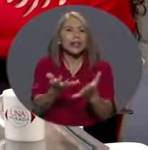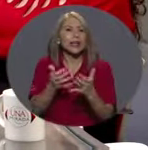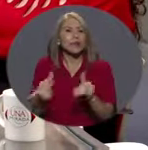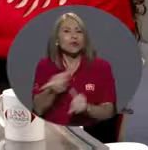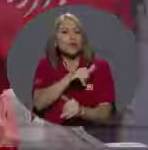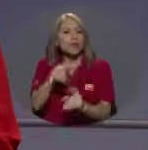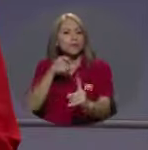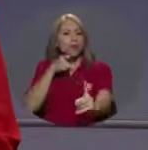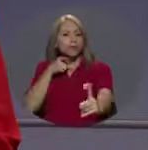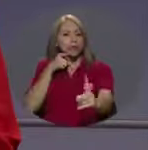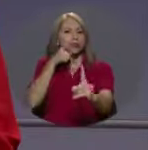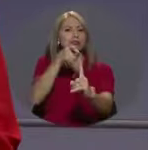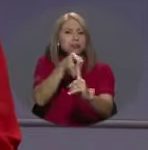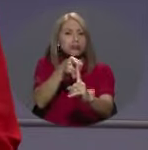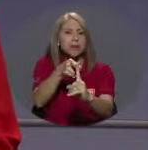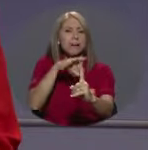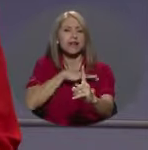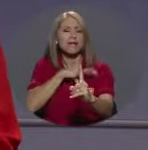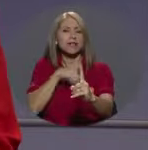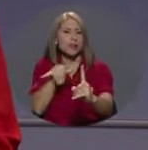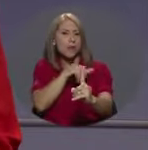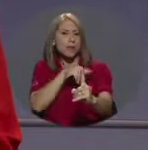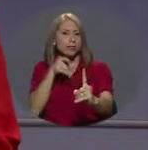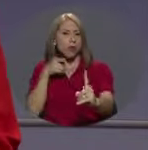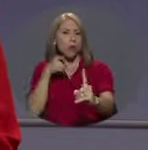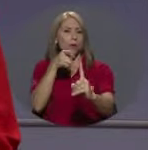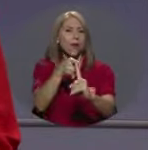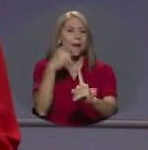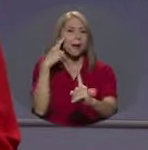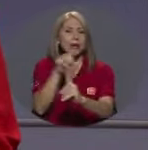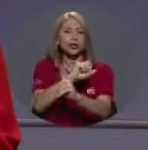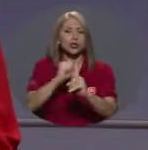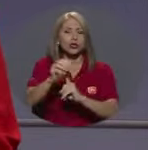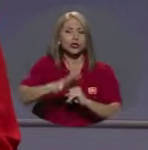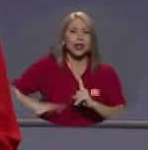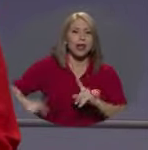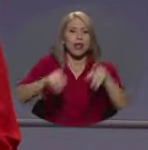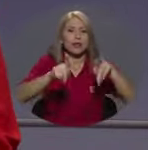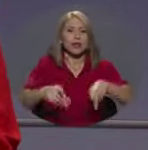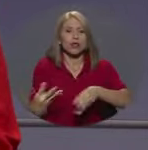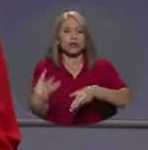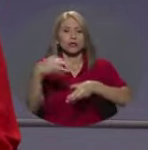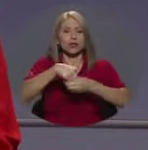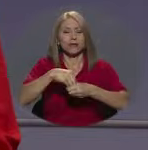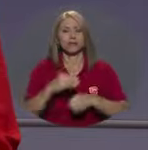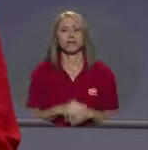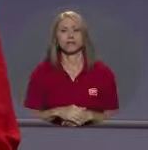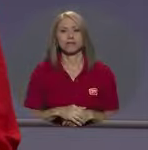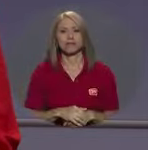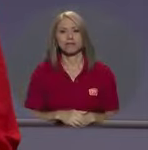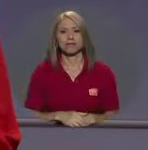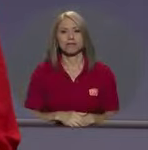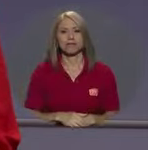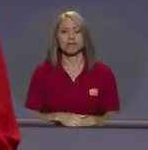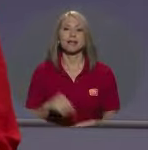mismo camino y el mismo beneficio para que seamos una sociedad totalmente inclusiva.